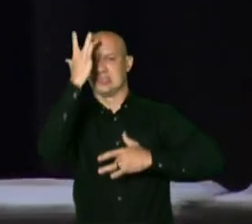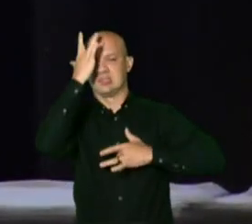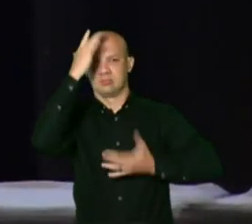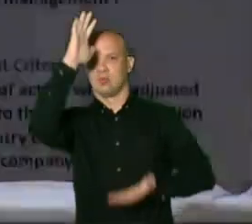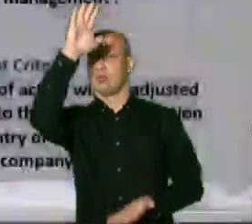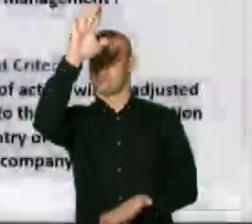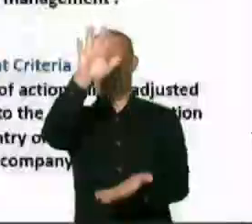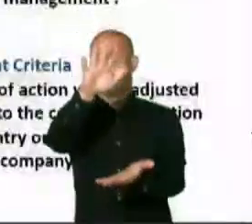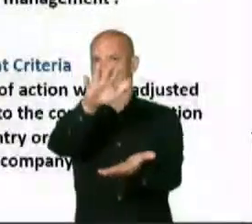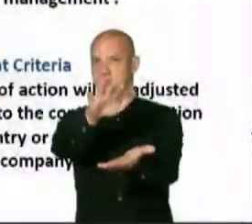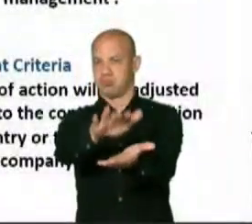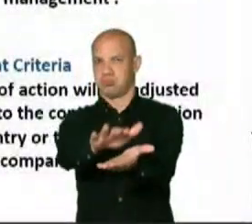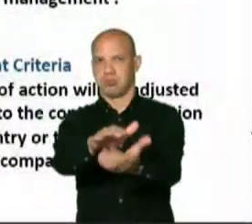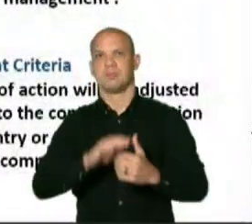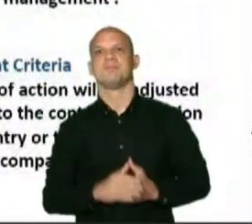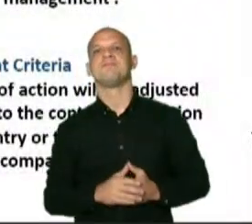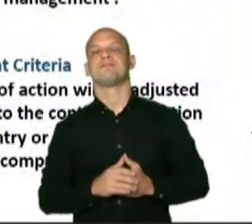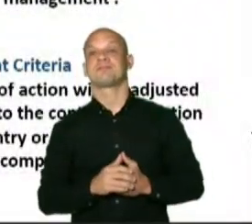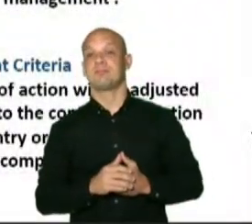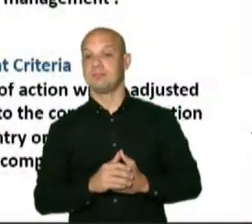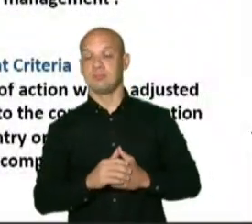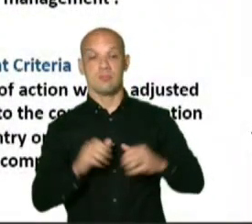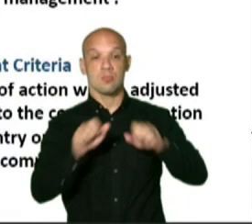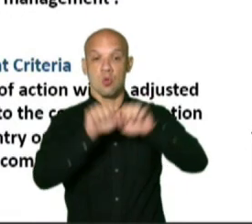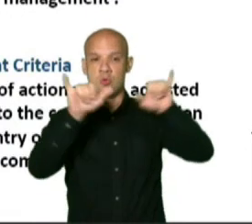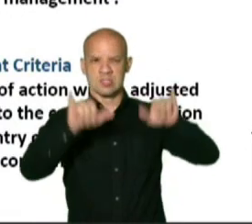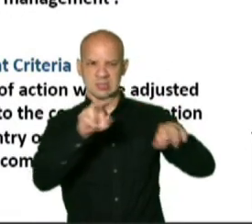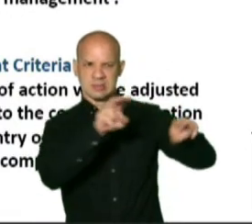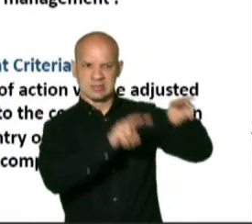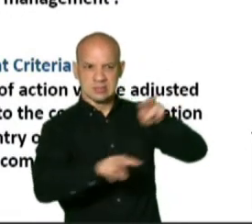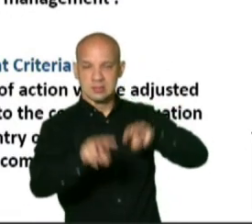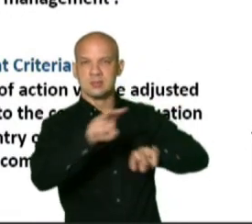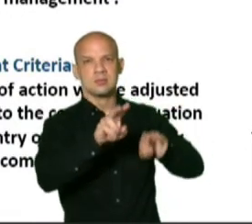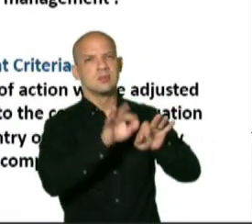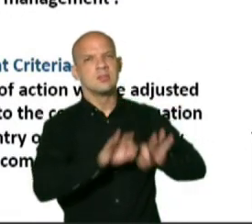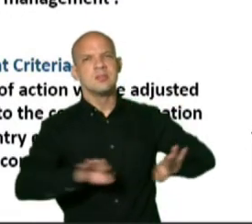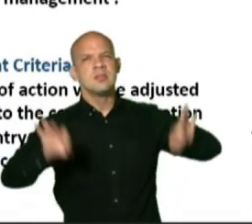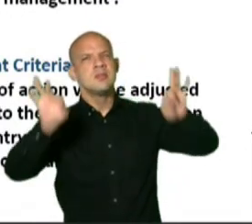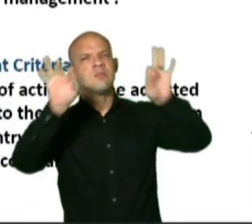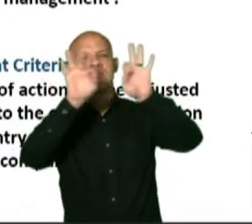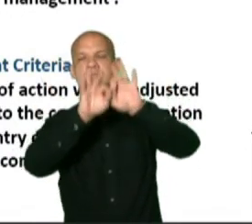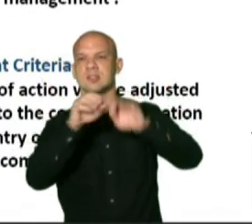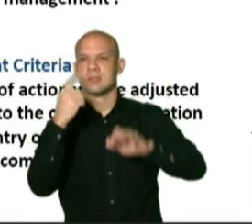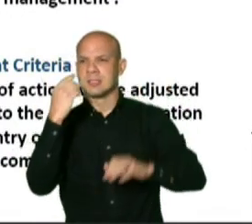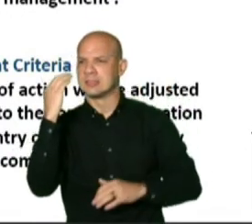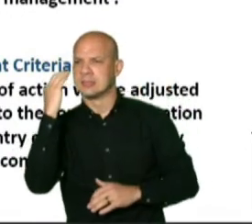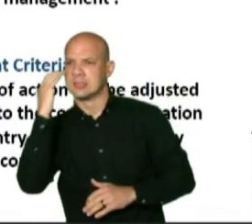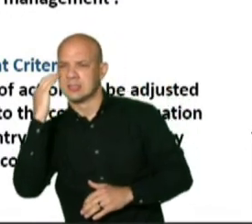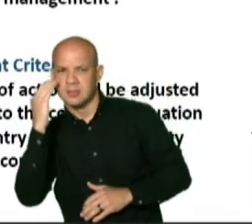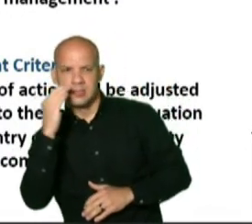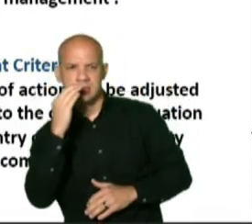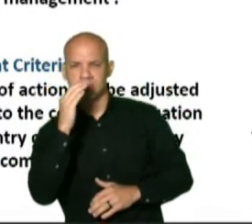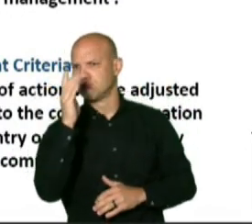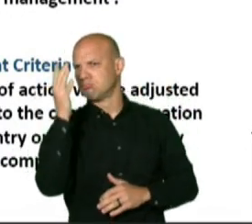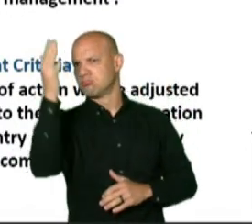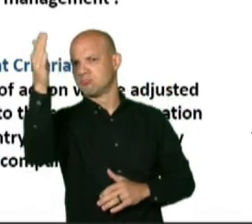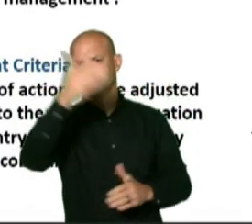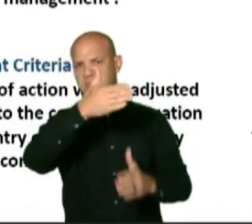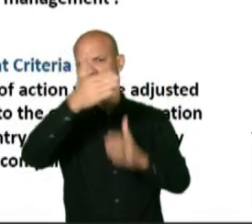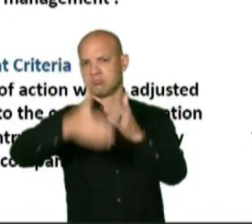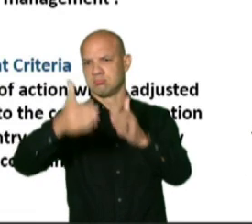la dispersión del virus. Un sistema de fiscalización efectiva es imperativo para identificar y aplicar consecuencias